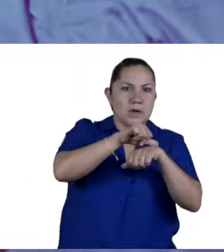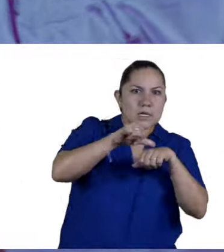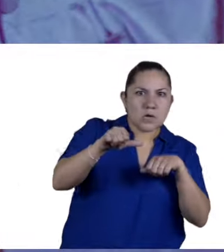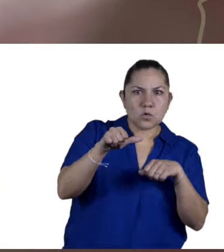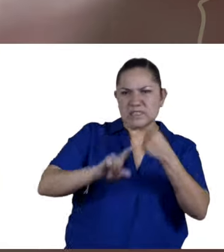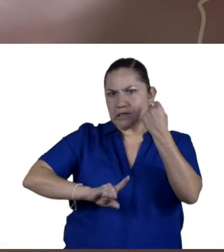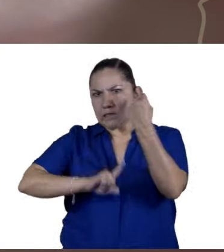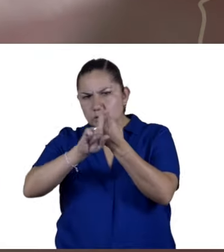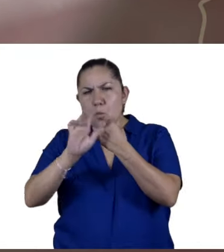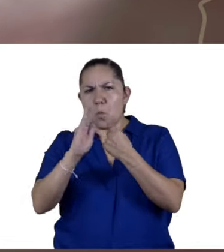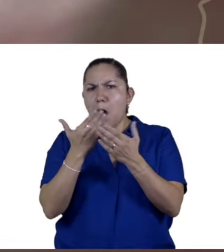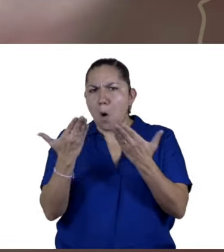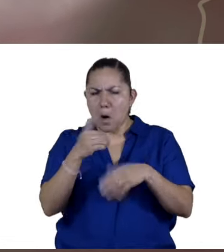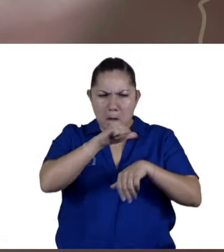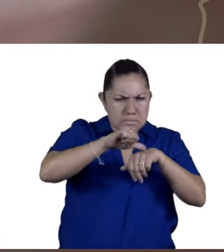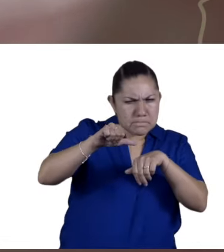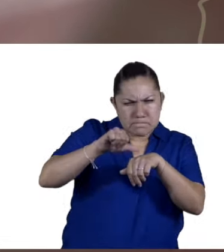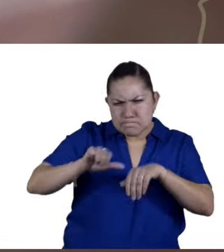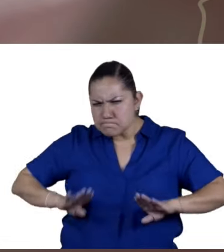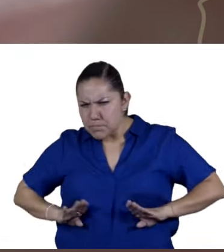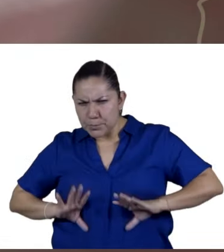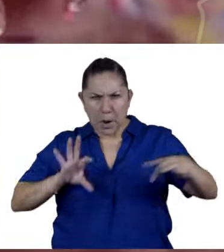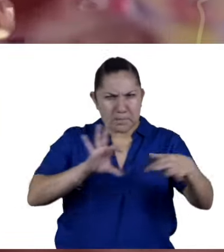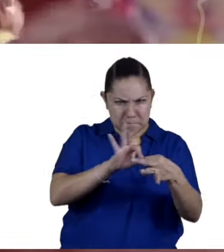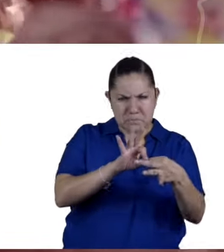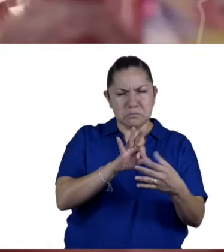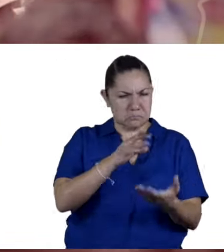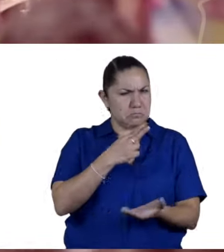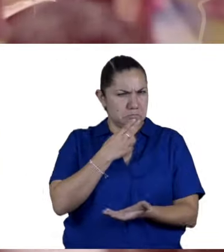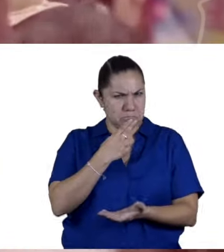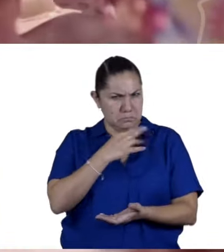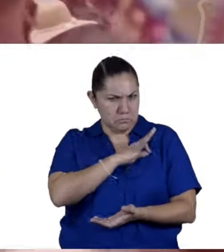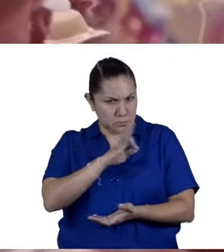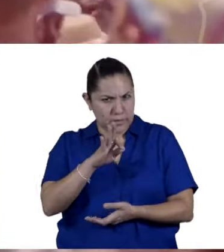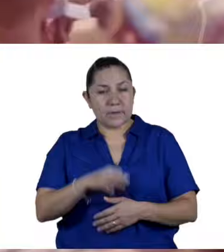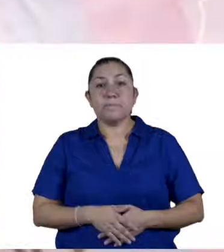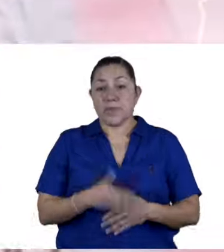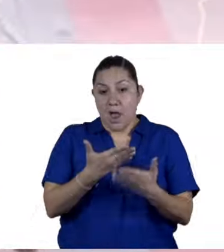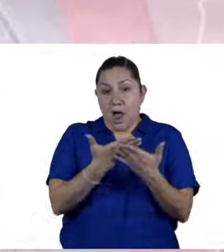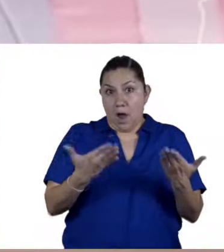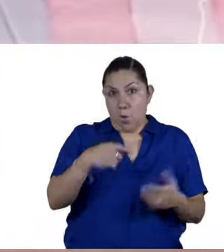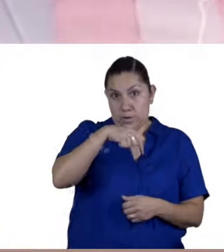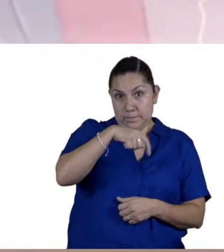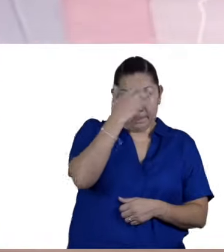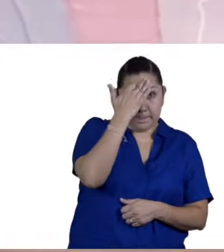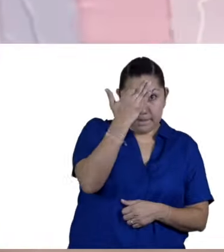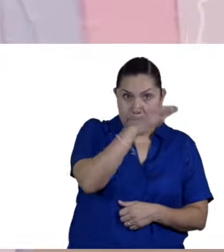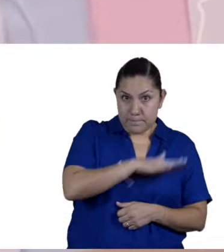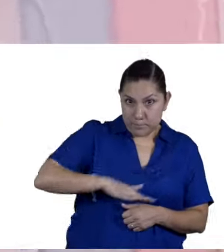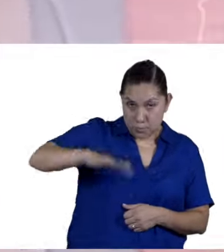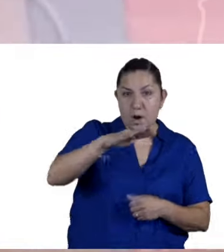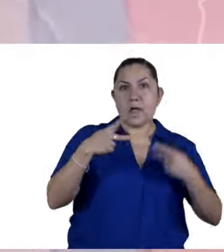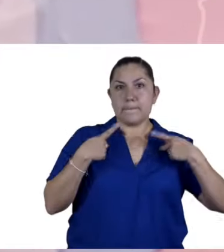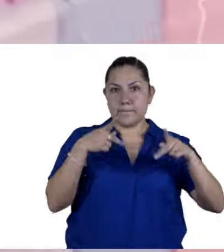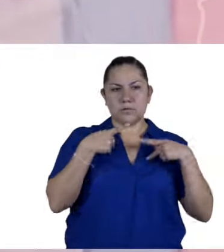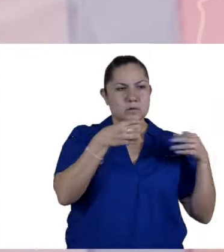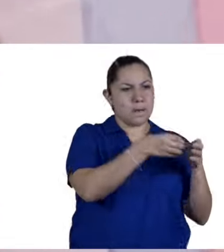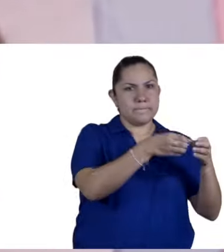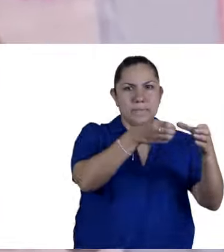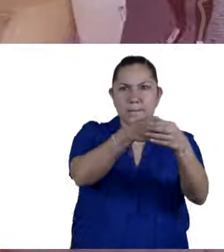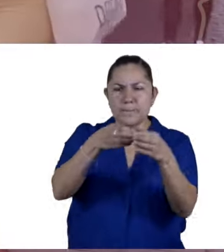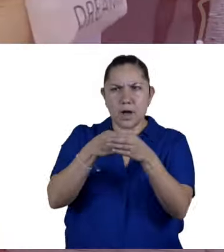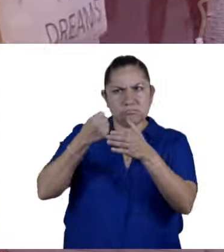nivel de riesgo. Actualmente, en nuestro país, las demandas de los diversos grupos de personas que exigen